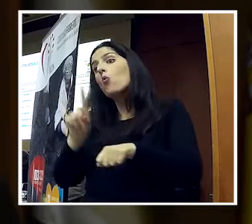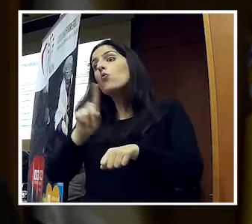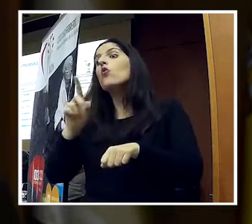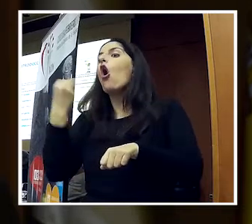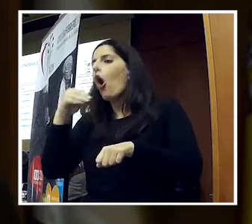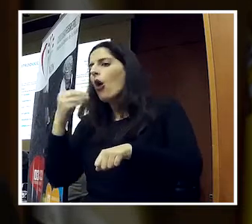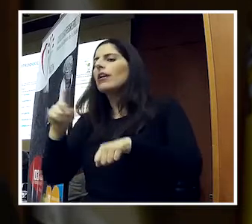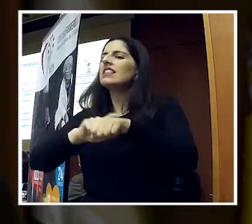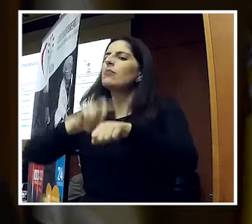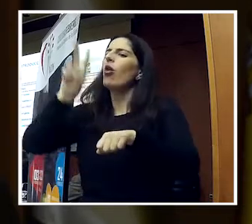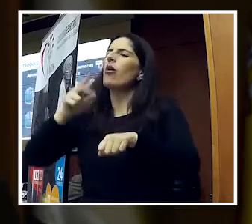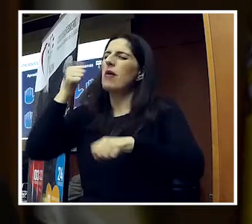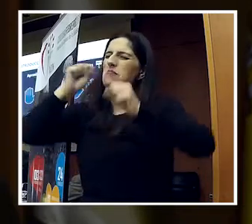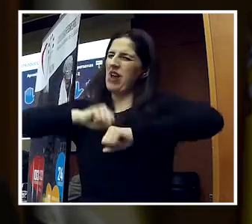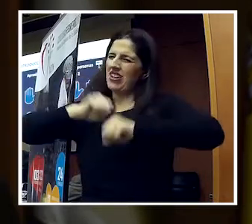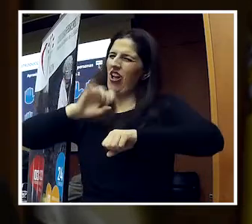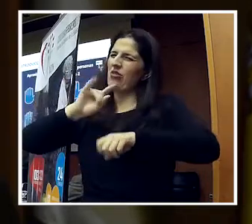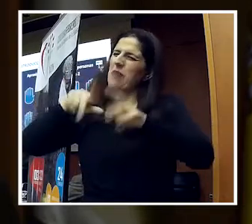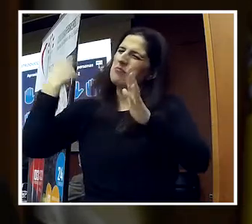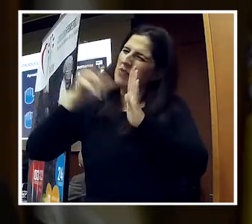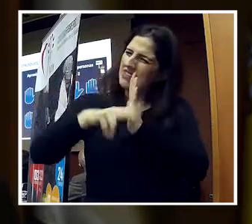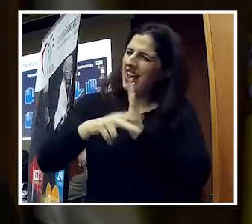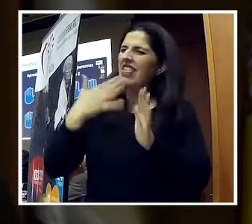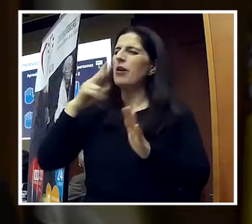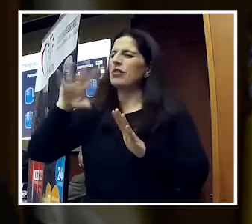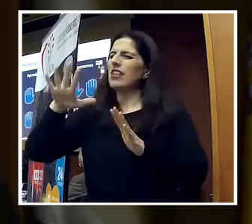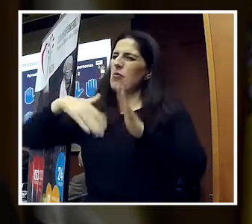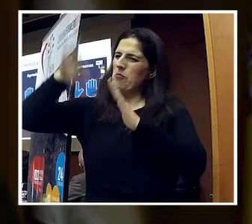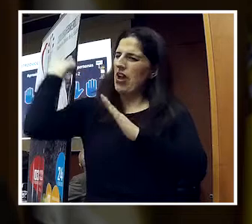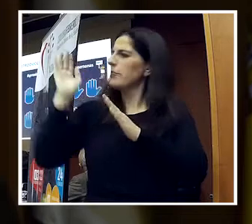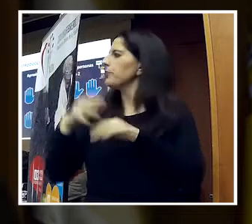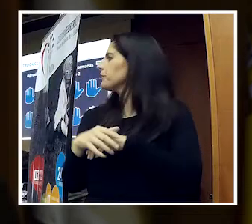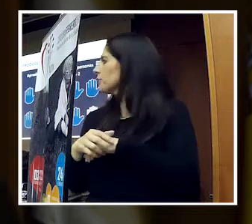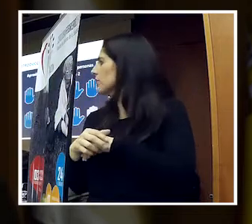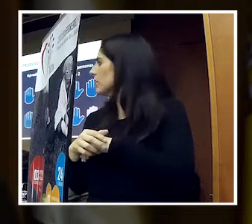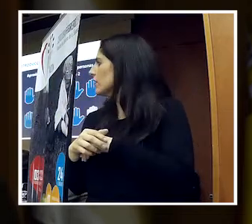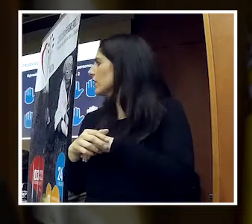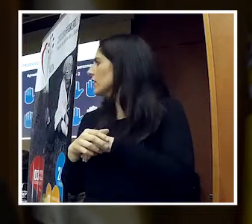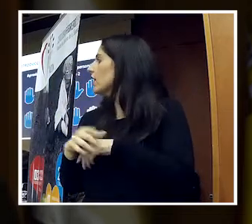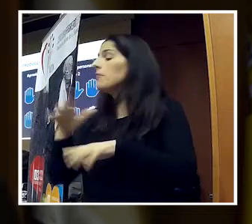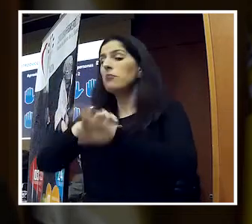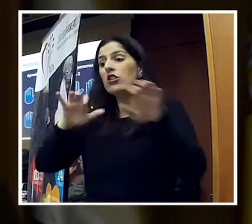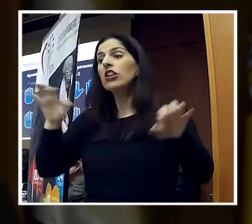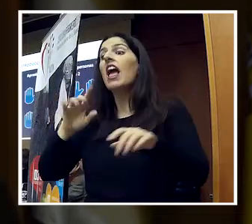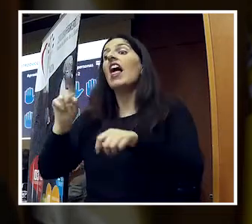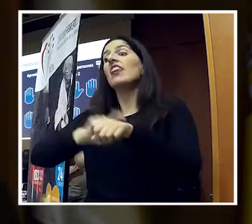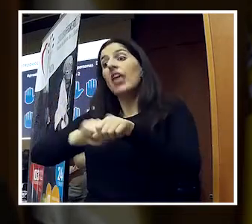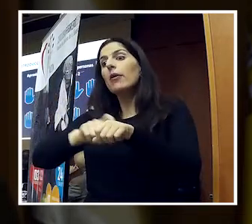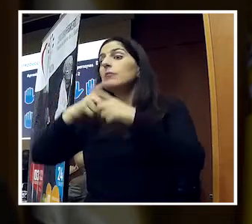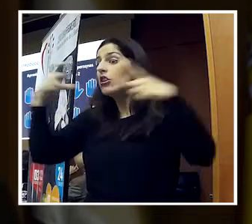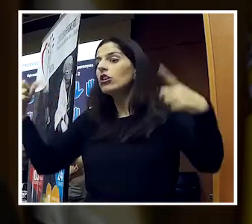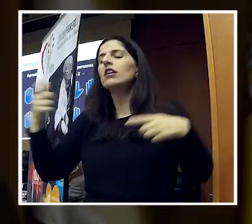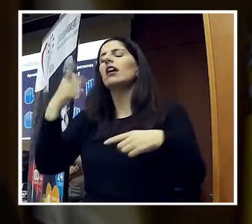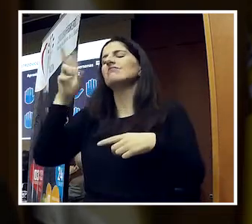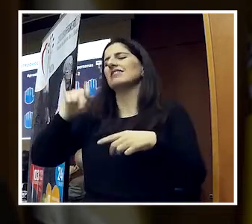generalmente aparece en adultos mayores de 35 años. Hay que decir que la mayoría de la diabetes es diabetes tipo 2, 9